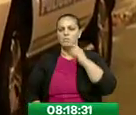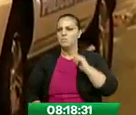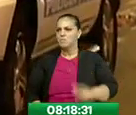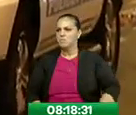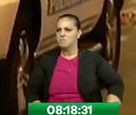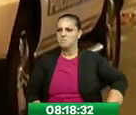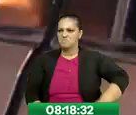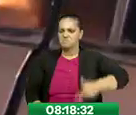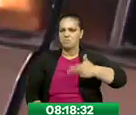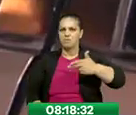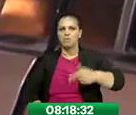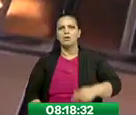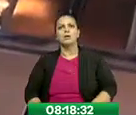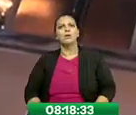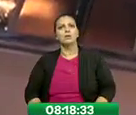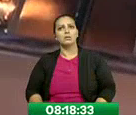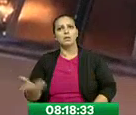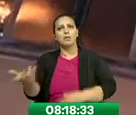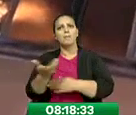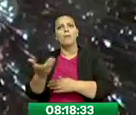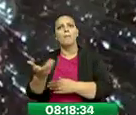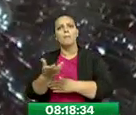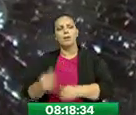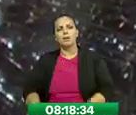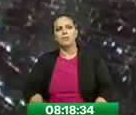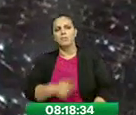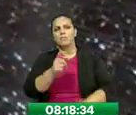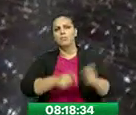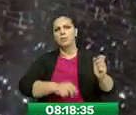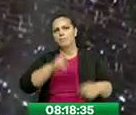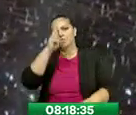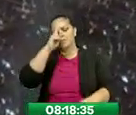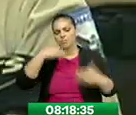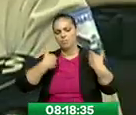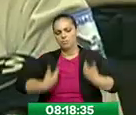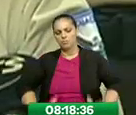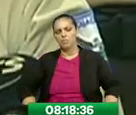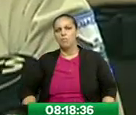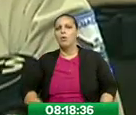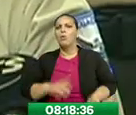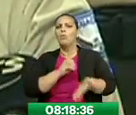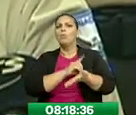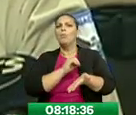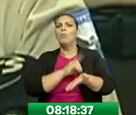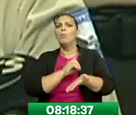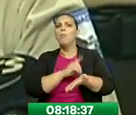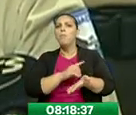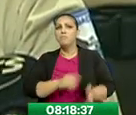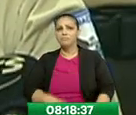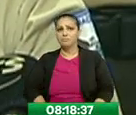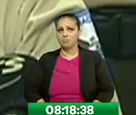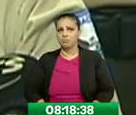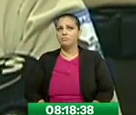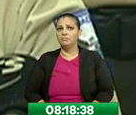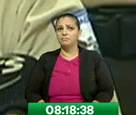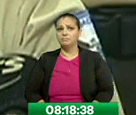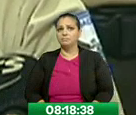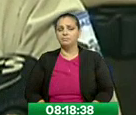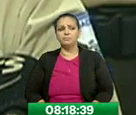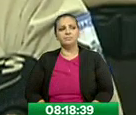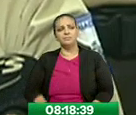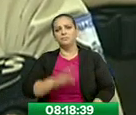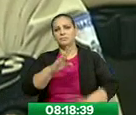de doctores y al huir confundieron con un policía a aquel ciudadano y le dieron un disparo. Tomando en consideración que en uno de estos lugares se llevaron